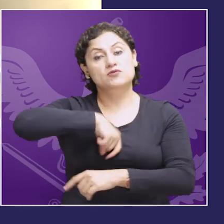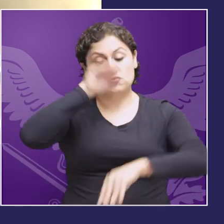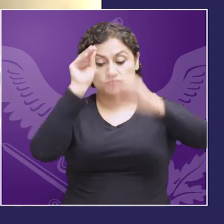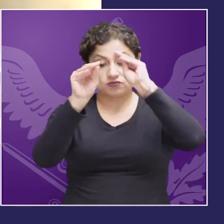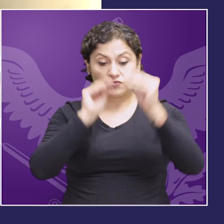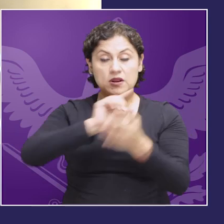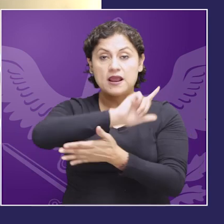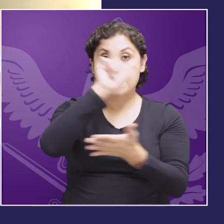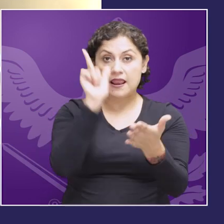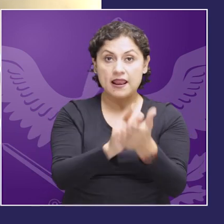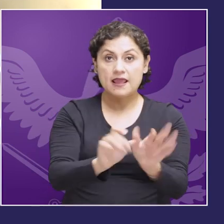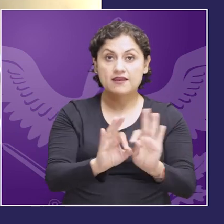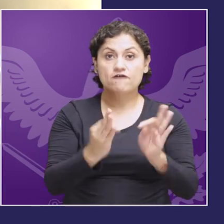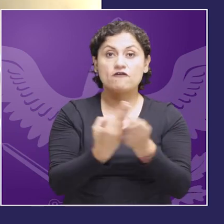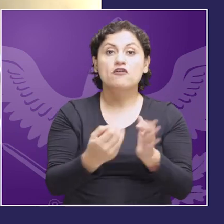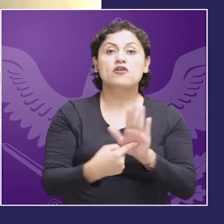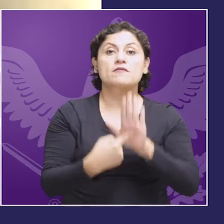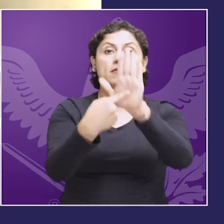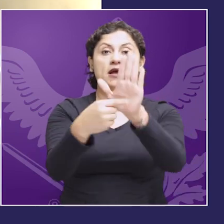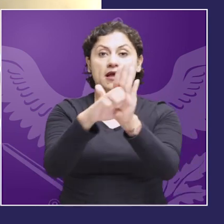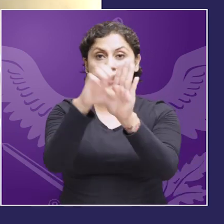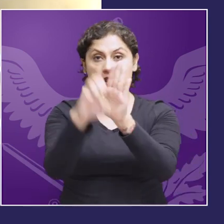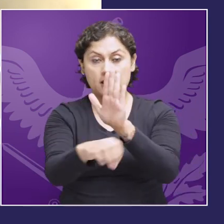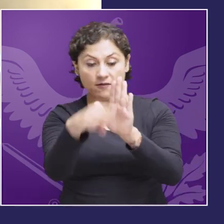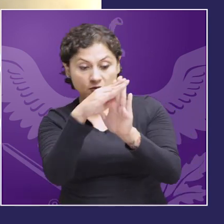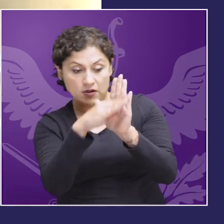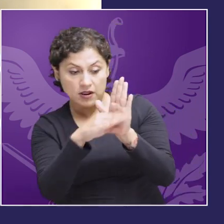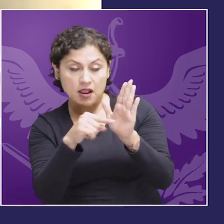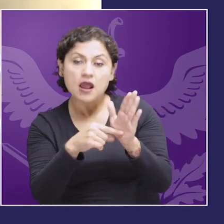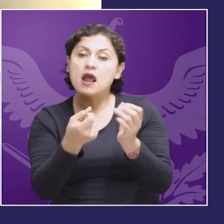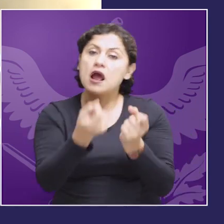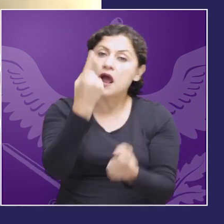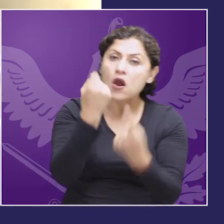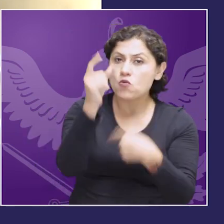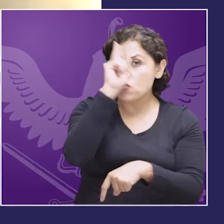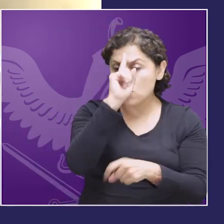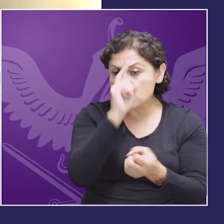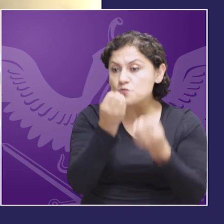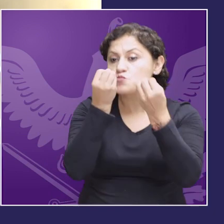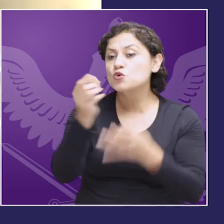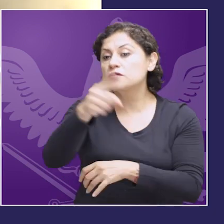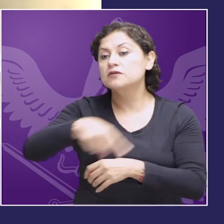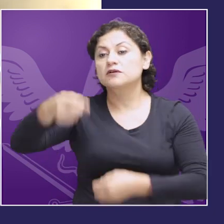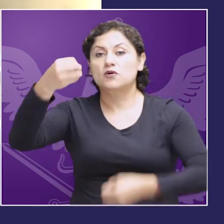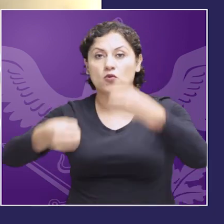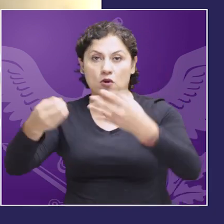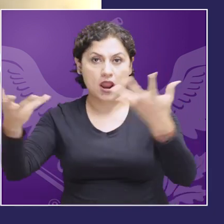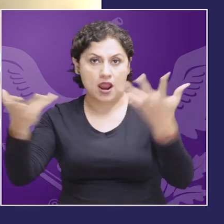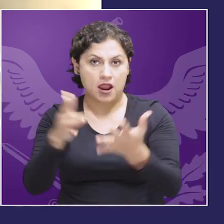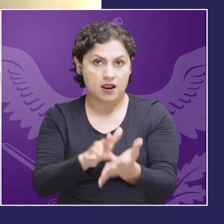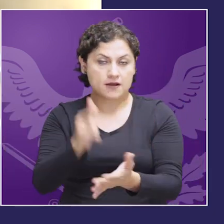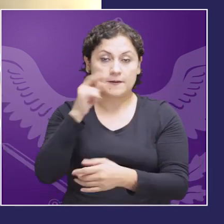la guía para la aplicación de dicha ley modelo, que tiene una serie de tips y estrategias prácticas para